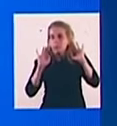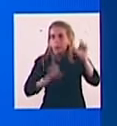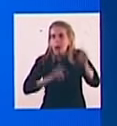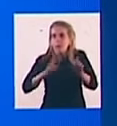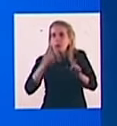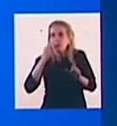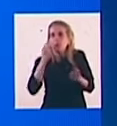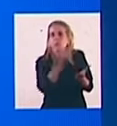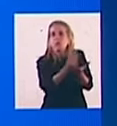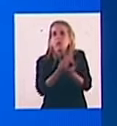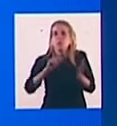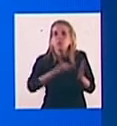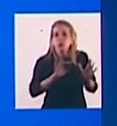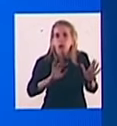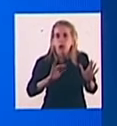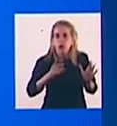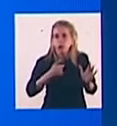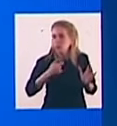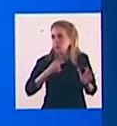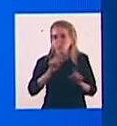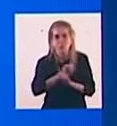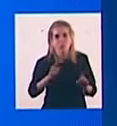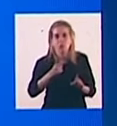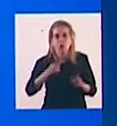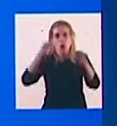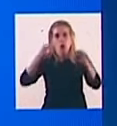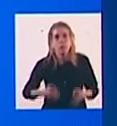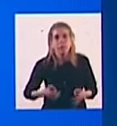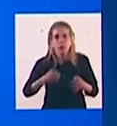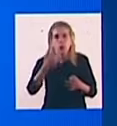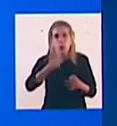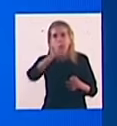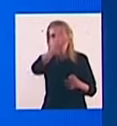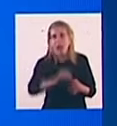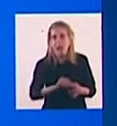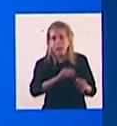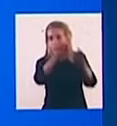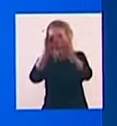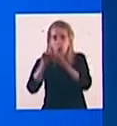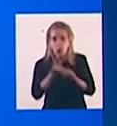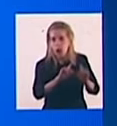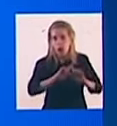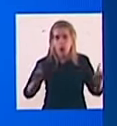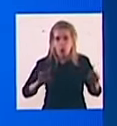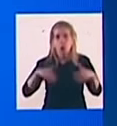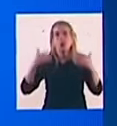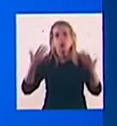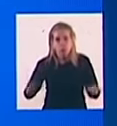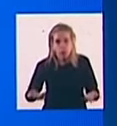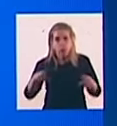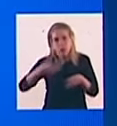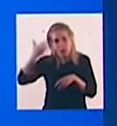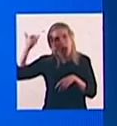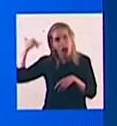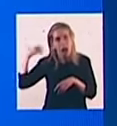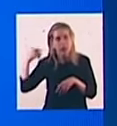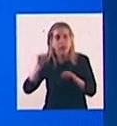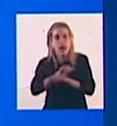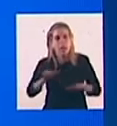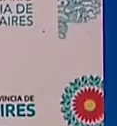más radicalizados, pensando qué es lo que va a pasar el día después de las elecciones. Todas estas preguntas no te las puedo responder porque no las sabe